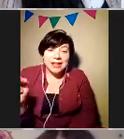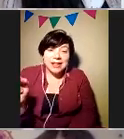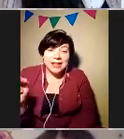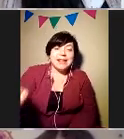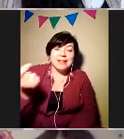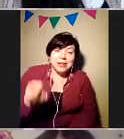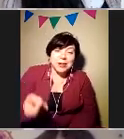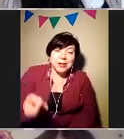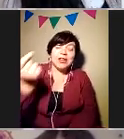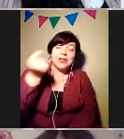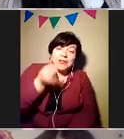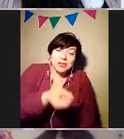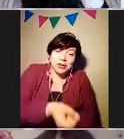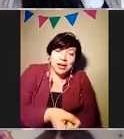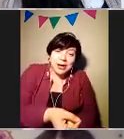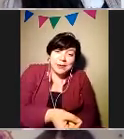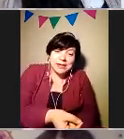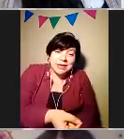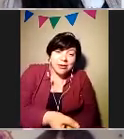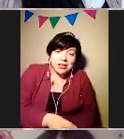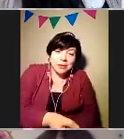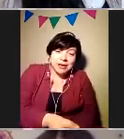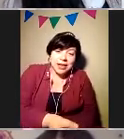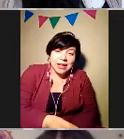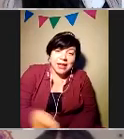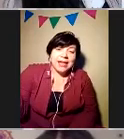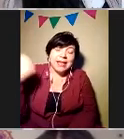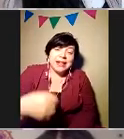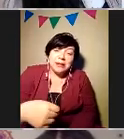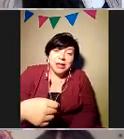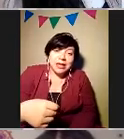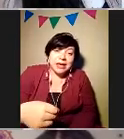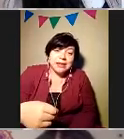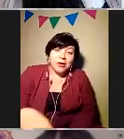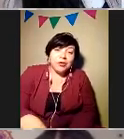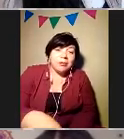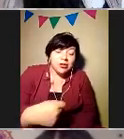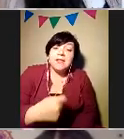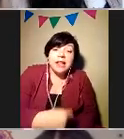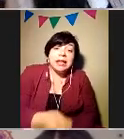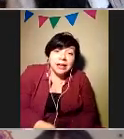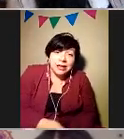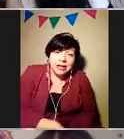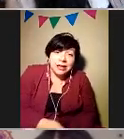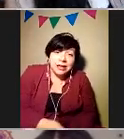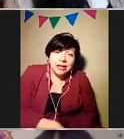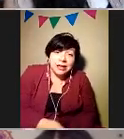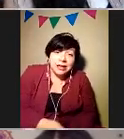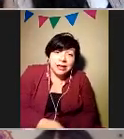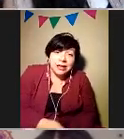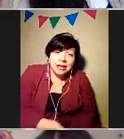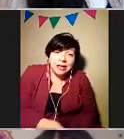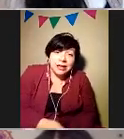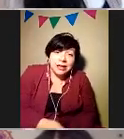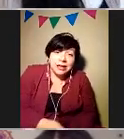no es de la tienda. ¿Ves? El trabajo que confecciona un diseñador independiente generalmente está con un mayor nivel de detalle.